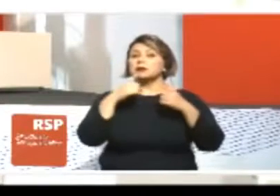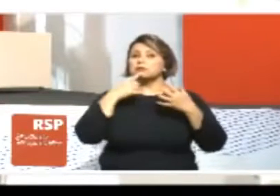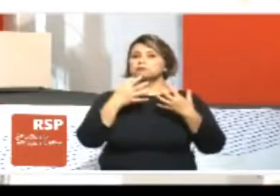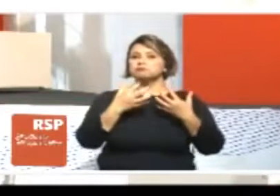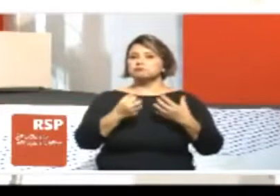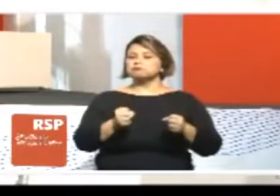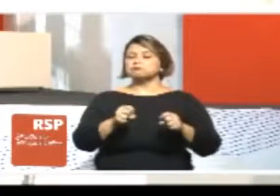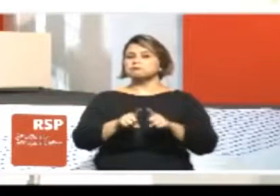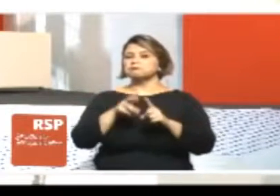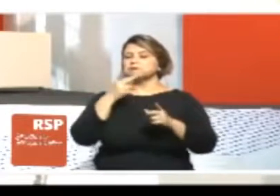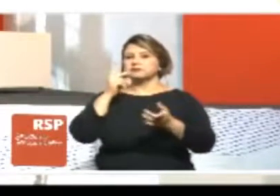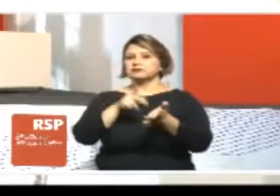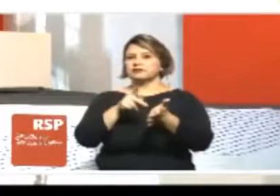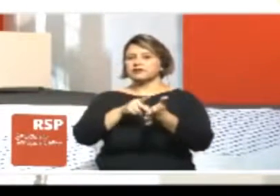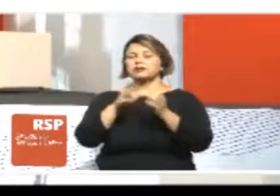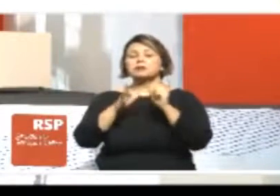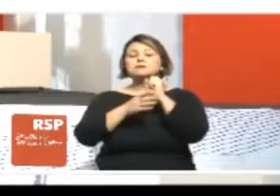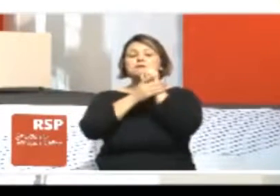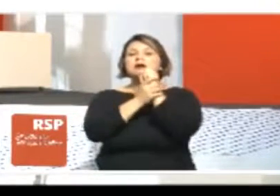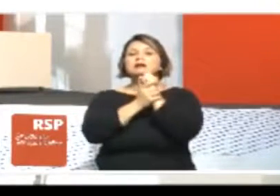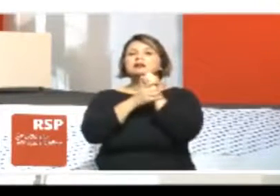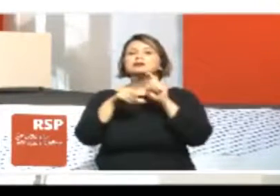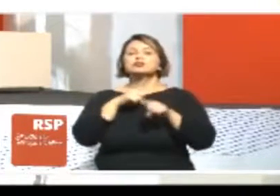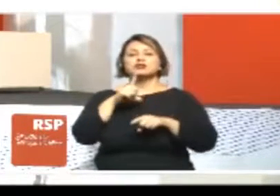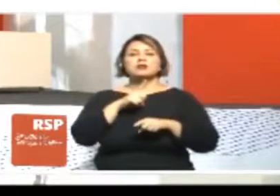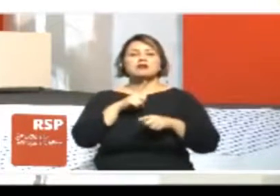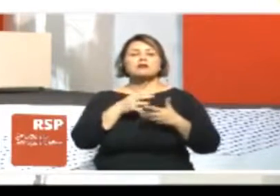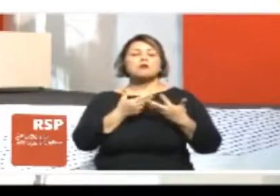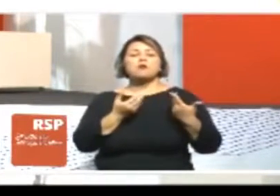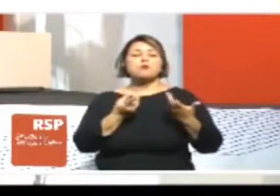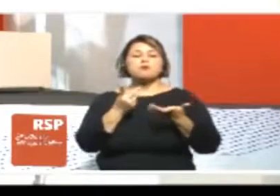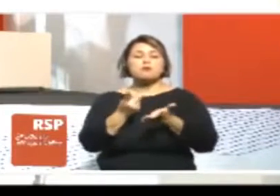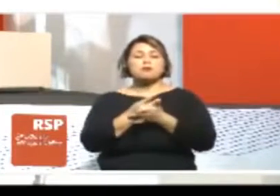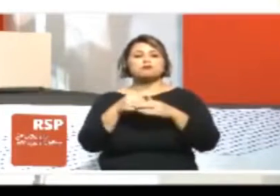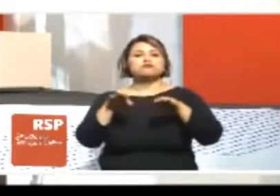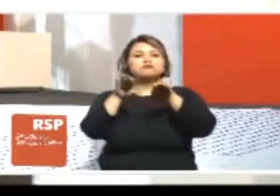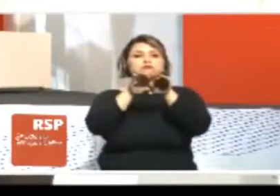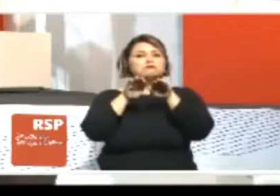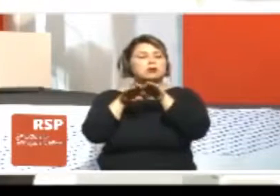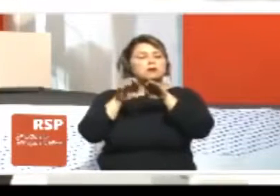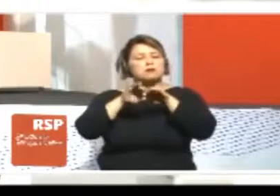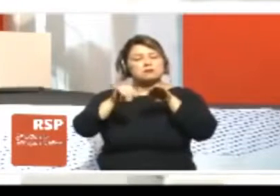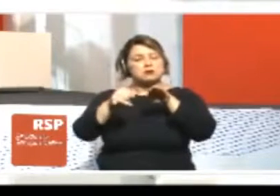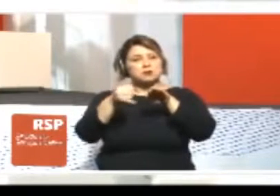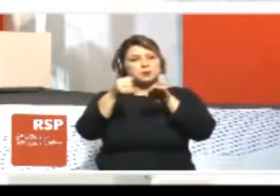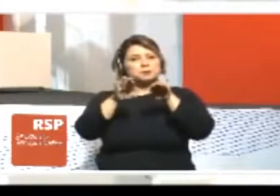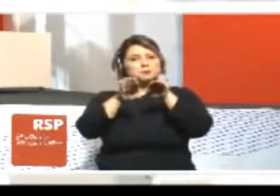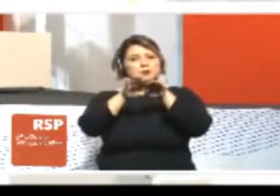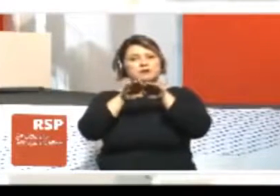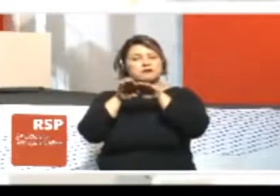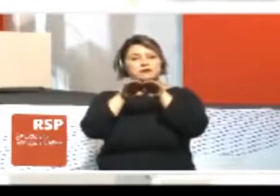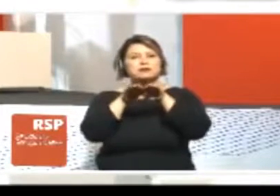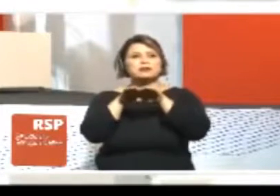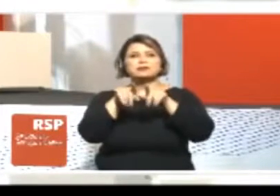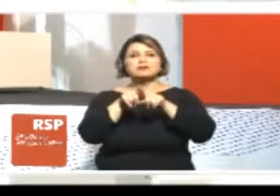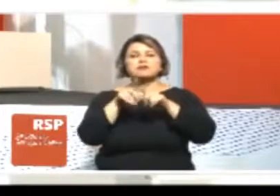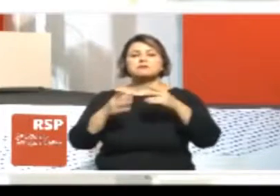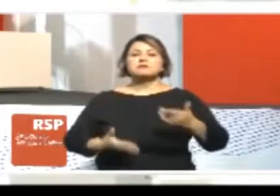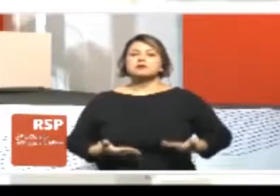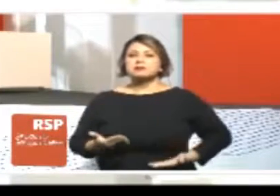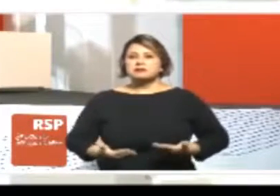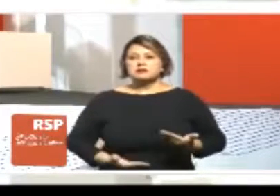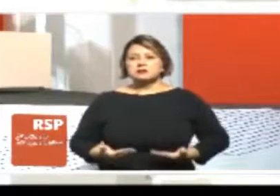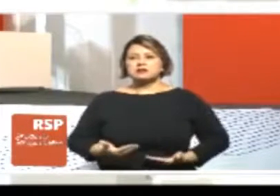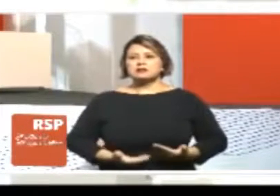garantizar que haya igual oportunidad para entrar al servicio de carrera en México. Vamos a ver si eso fue cierto, porque